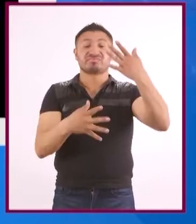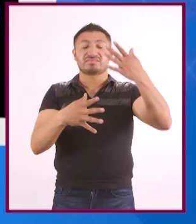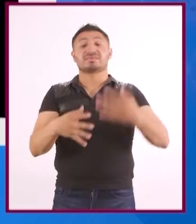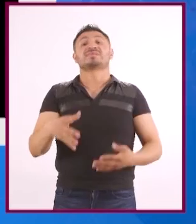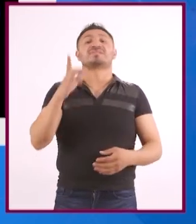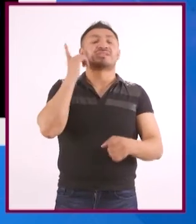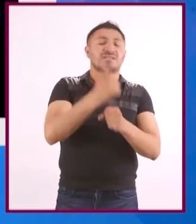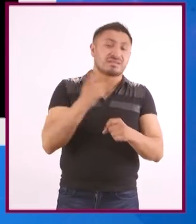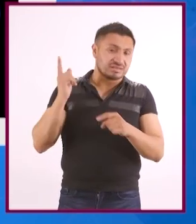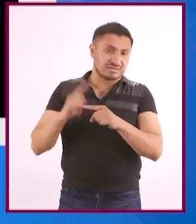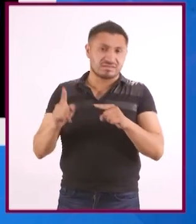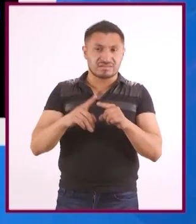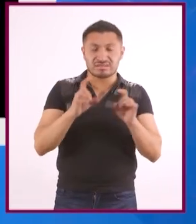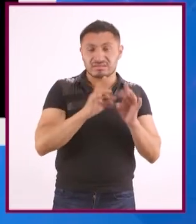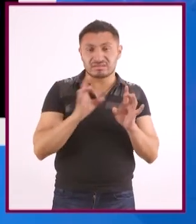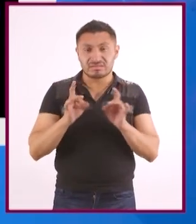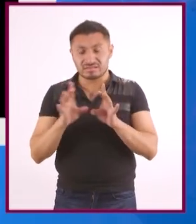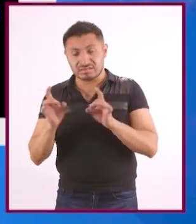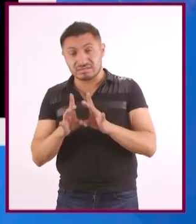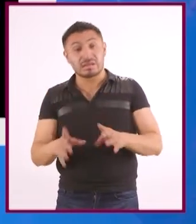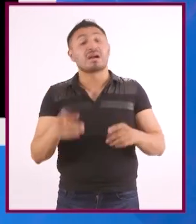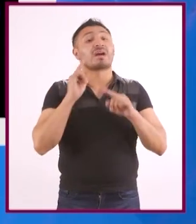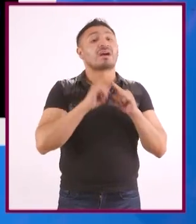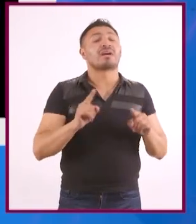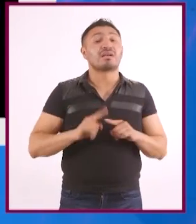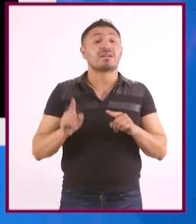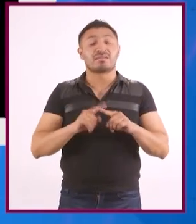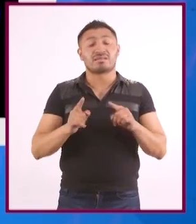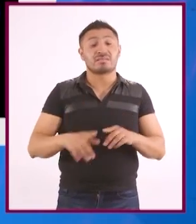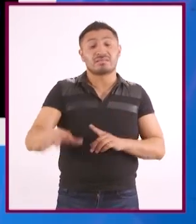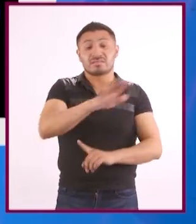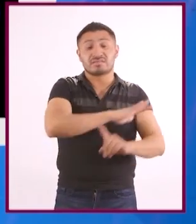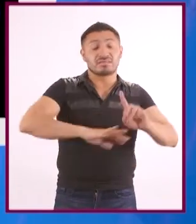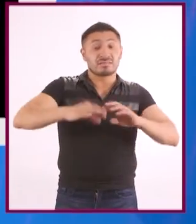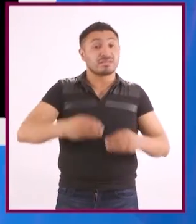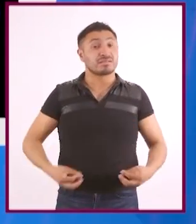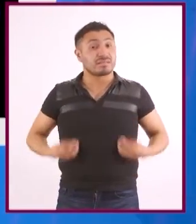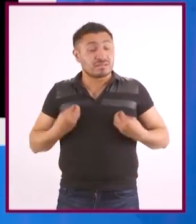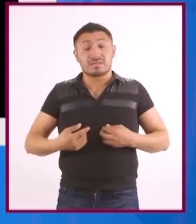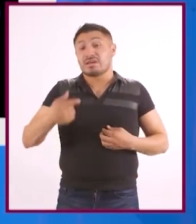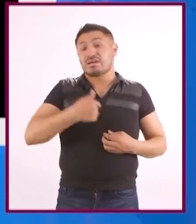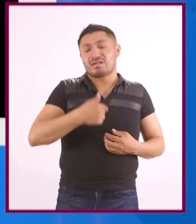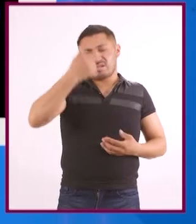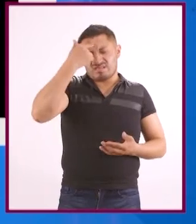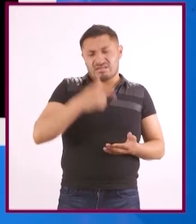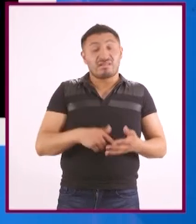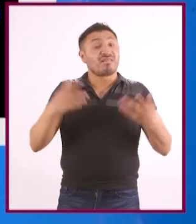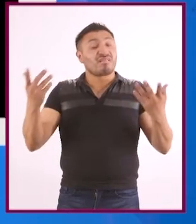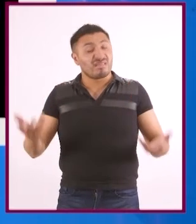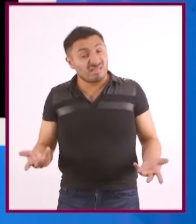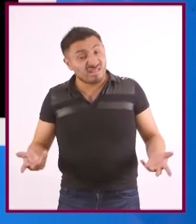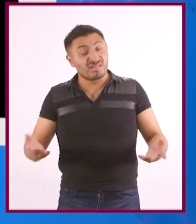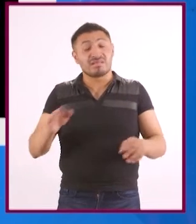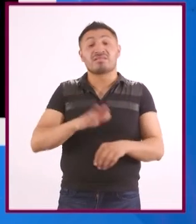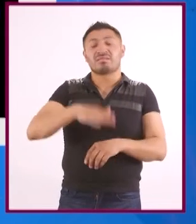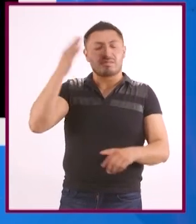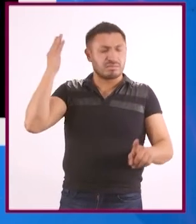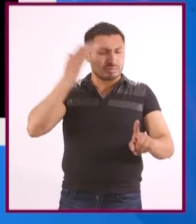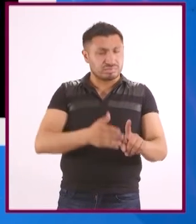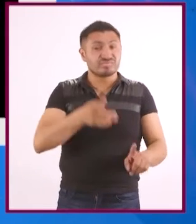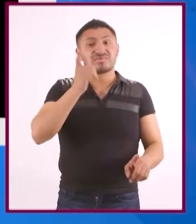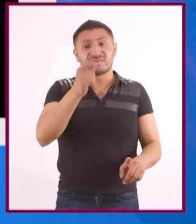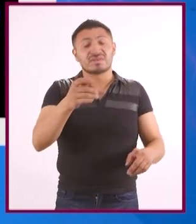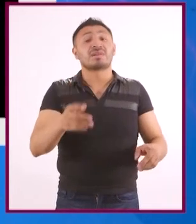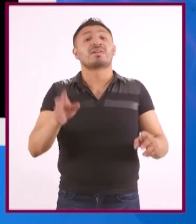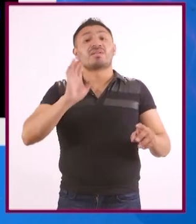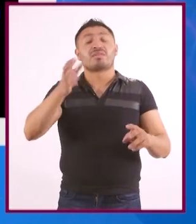encontrar como este fenómeno en diferentes ámbitos de la vida, ¿no? A mí lo que me parece lo más desafiante es cuando